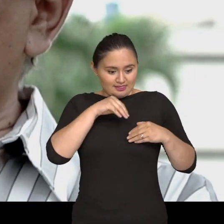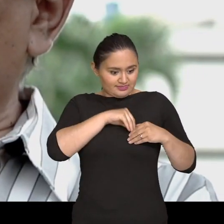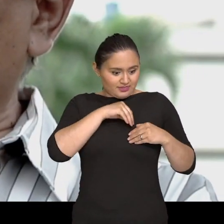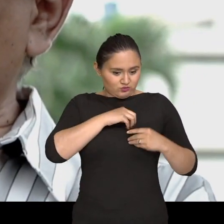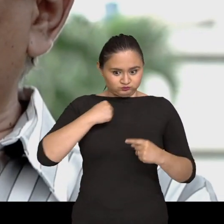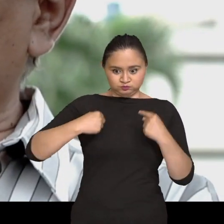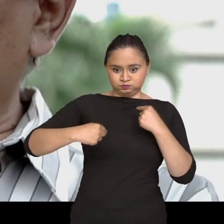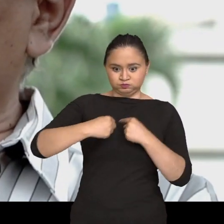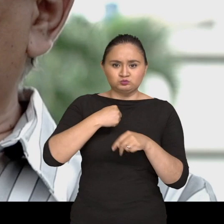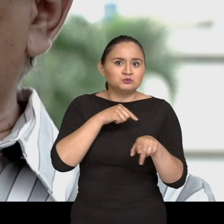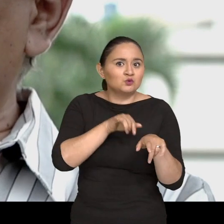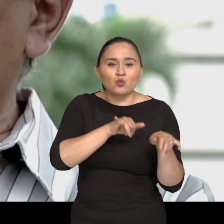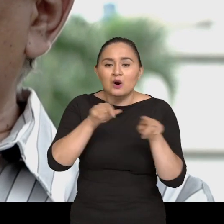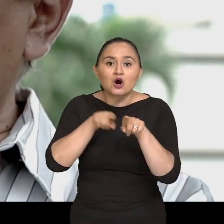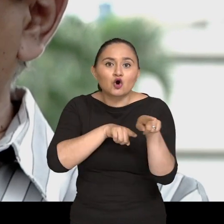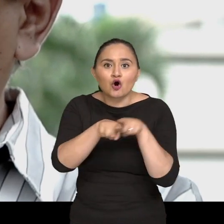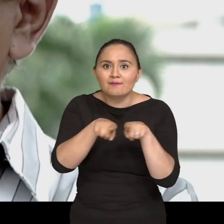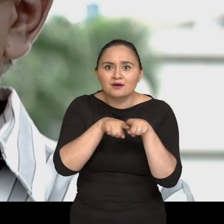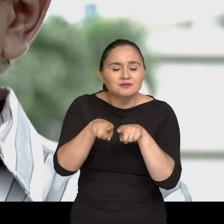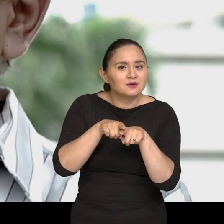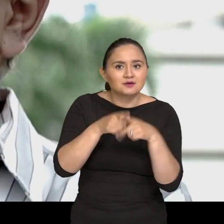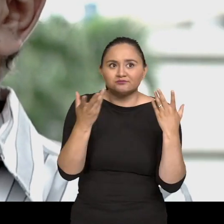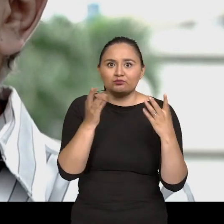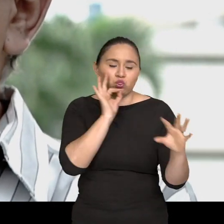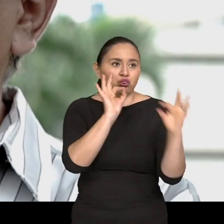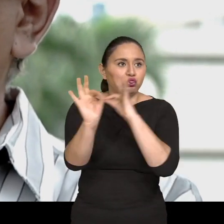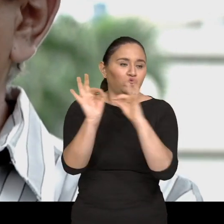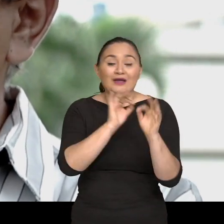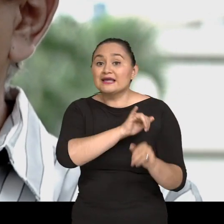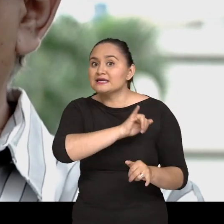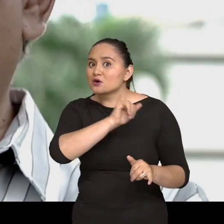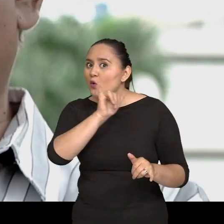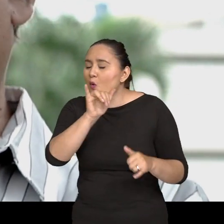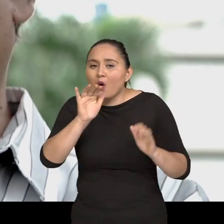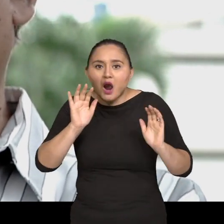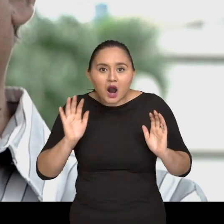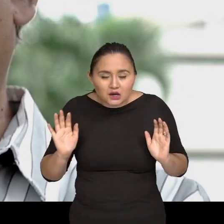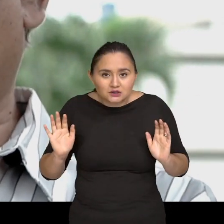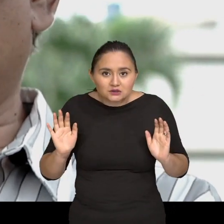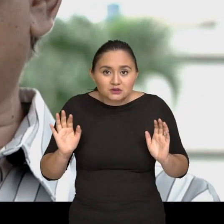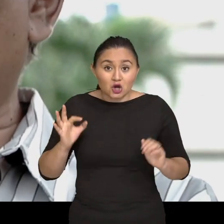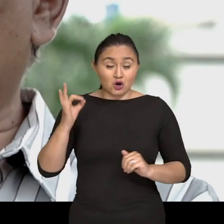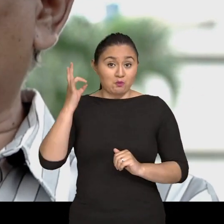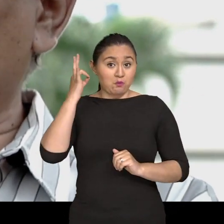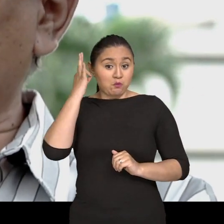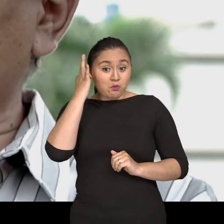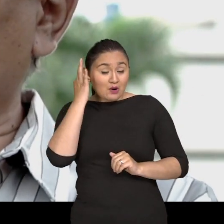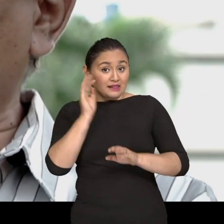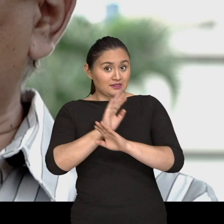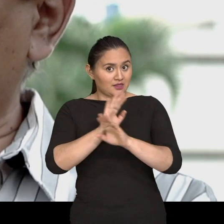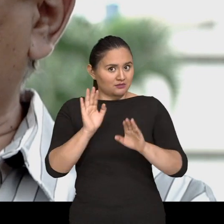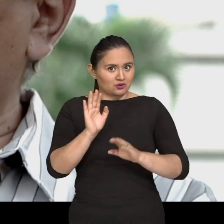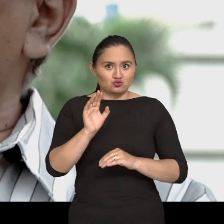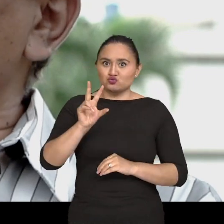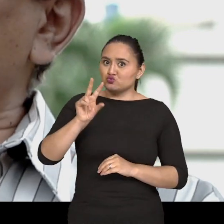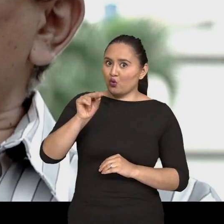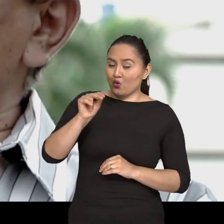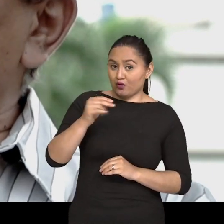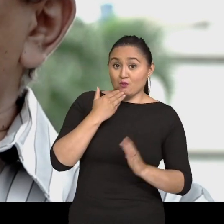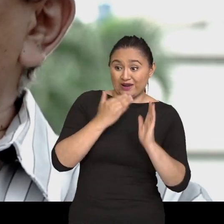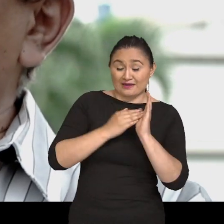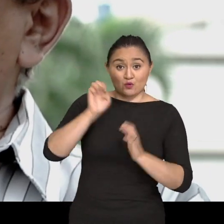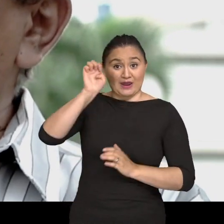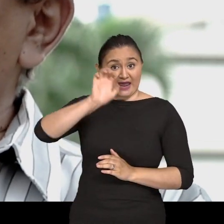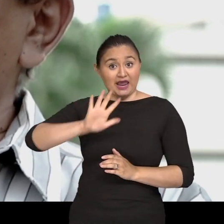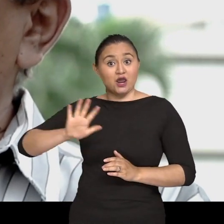convirtiéndose hasta cierto punto en una especie de epidemia porque ya no son solamente las mujeres también algo de lo que leía en europa ya